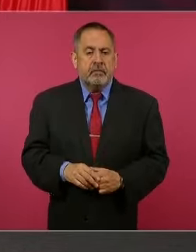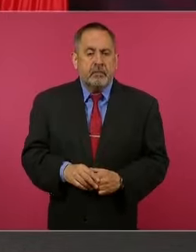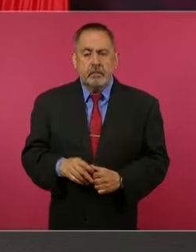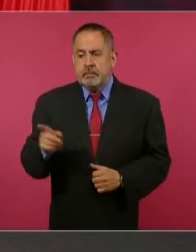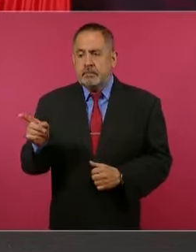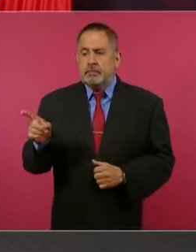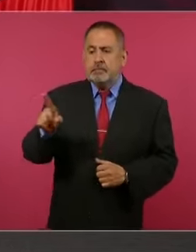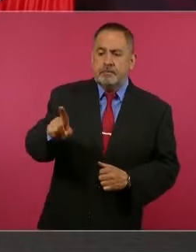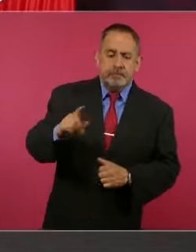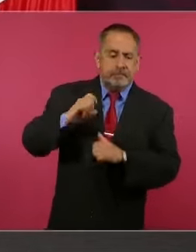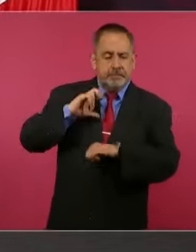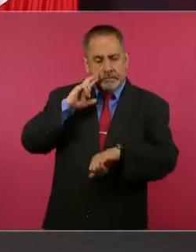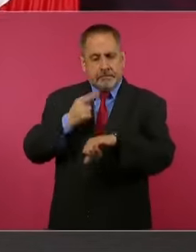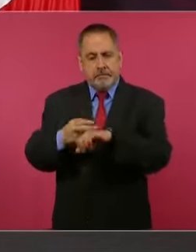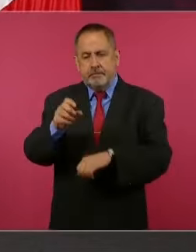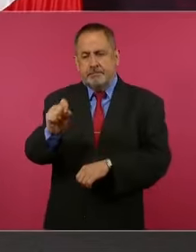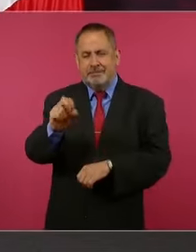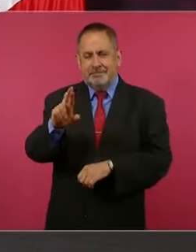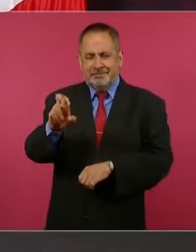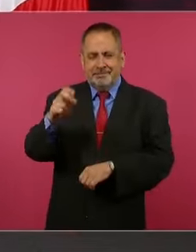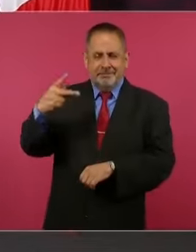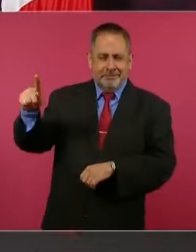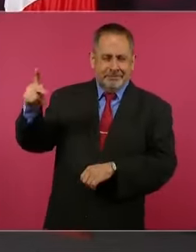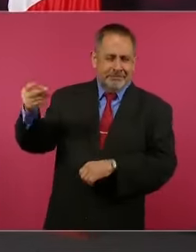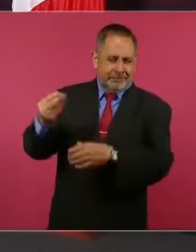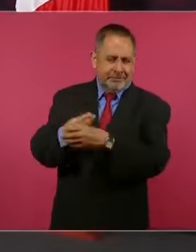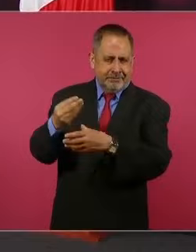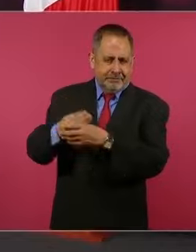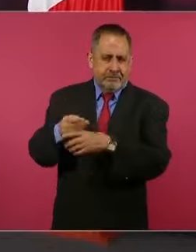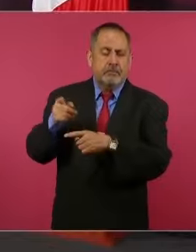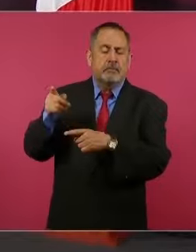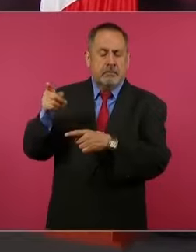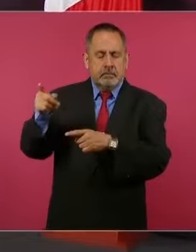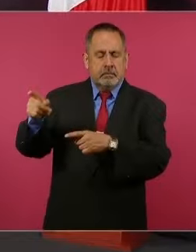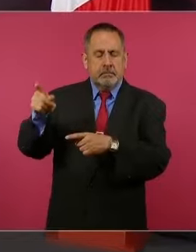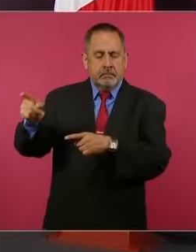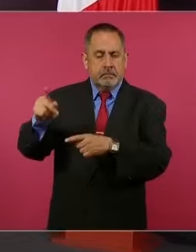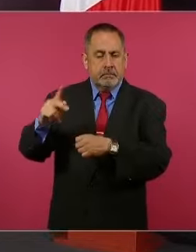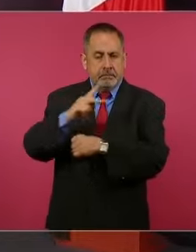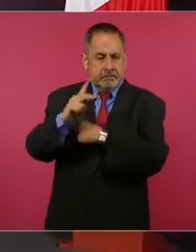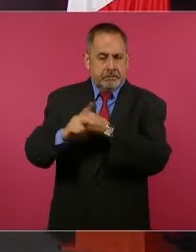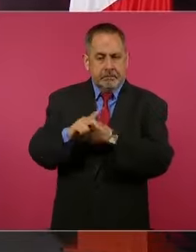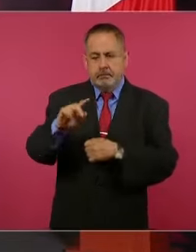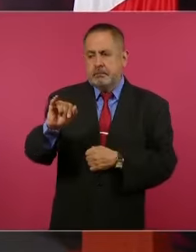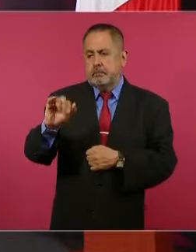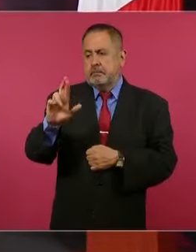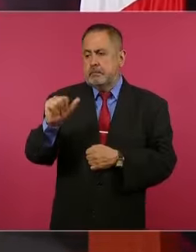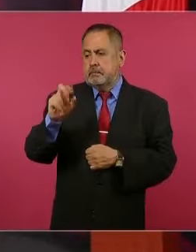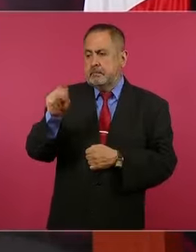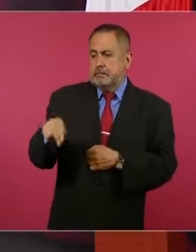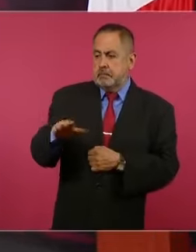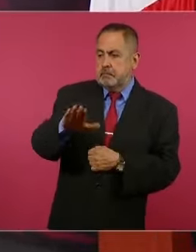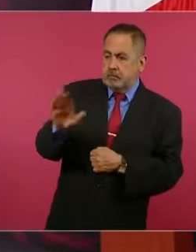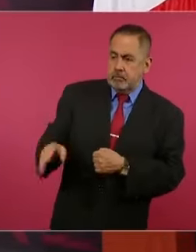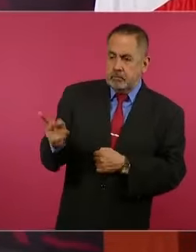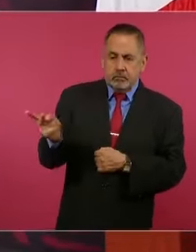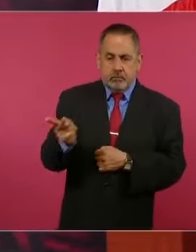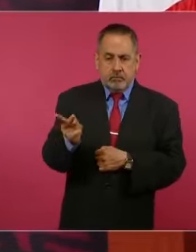El canciller de esa República de esa nación eh